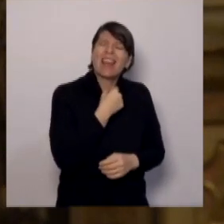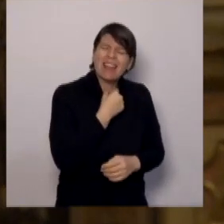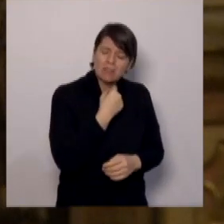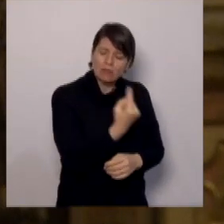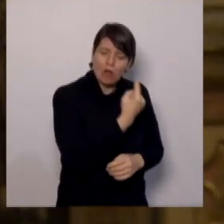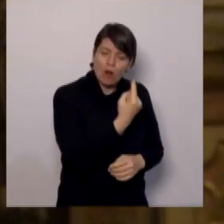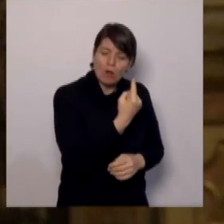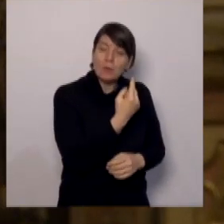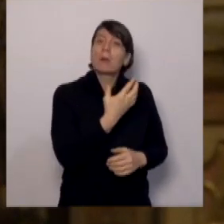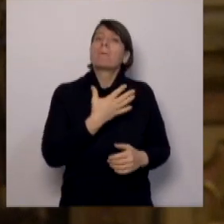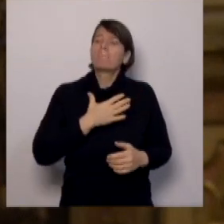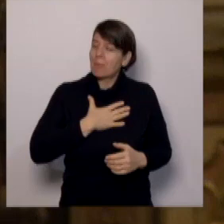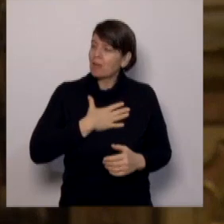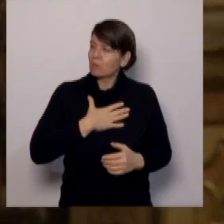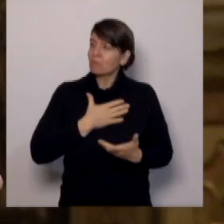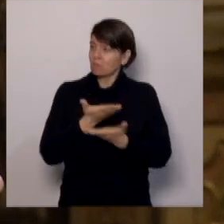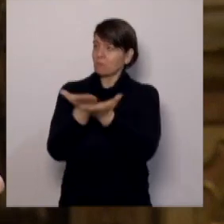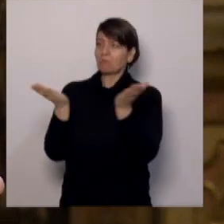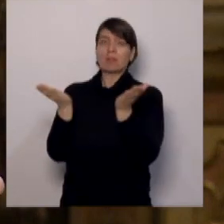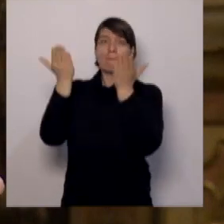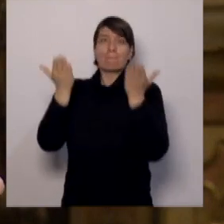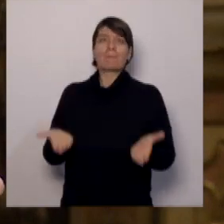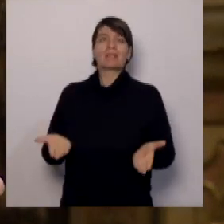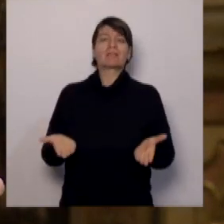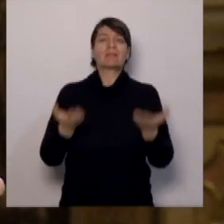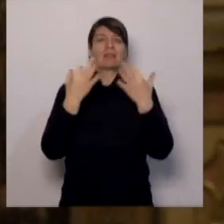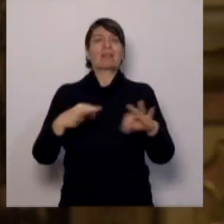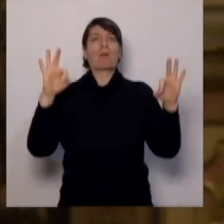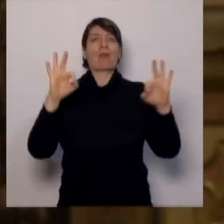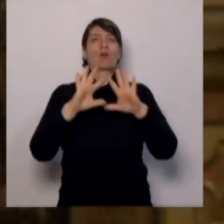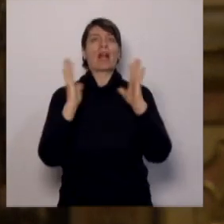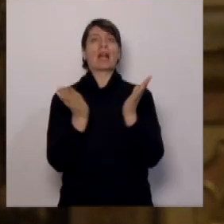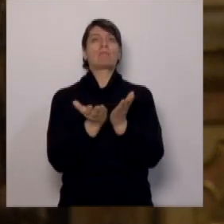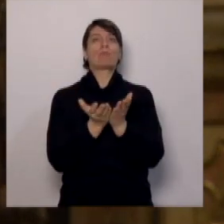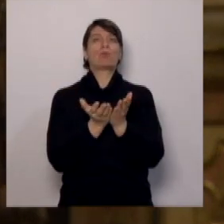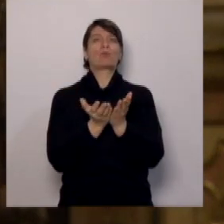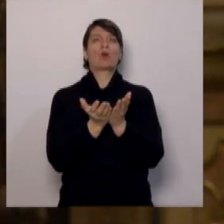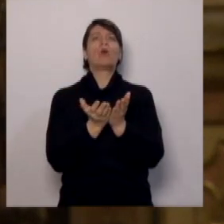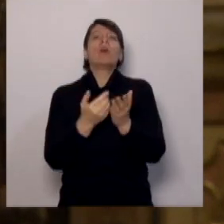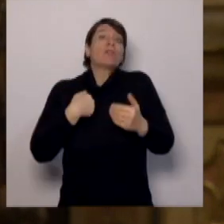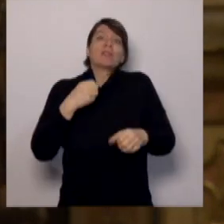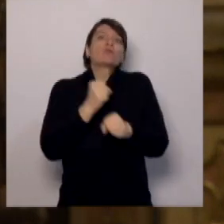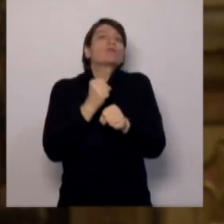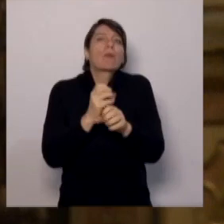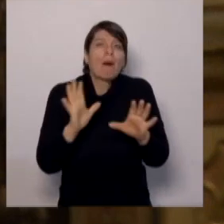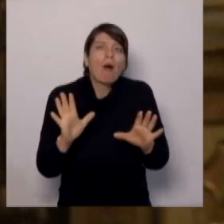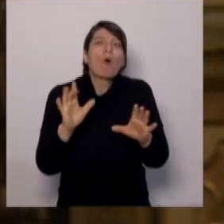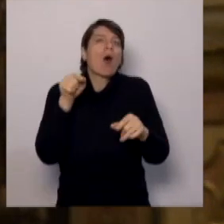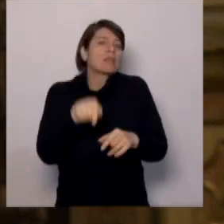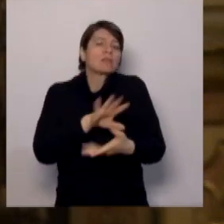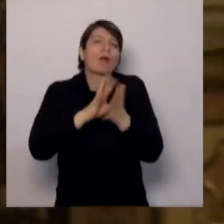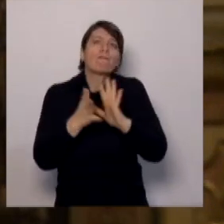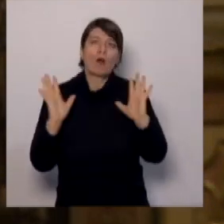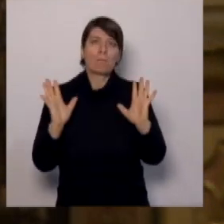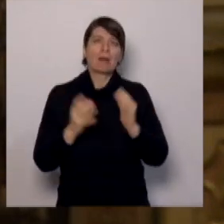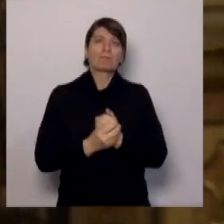ejercicio de su presencia salvadora en el mundo, de su ministerio, podríamos